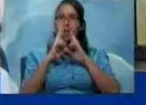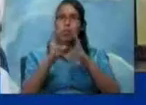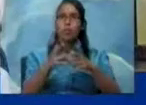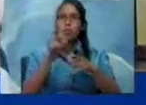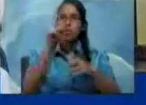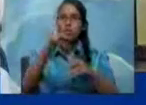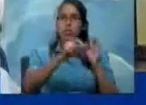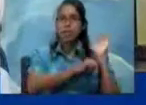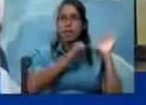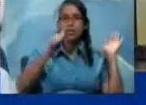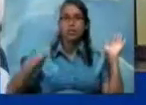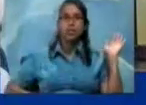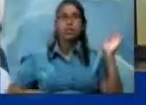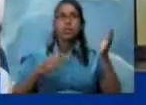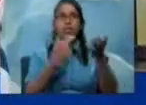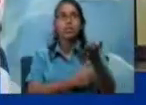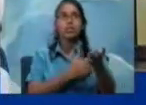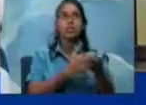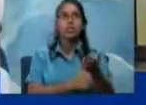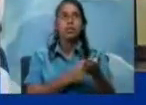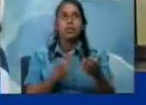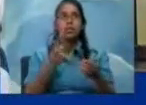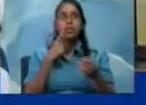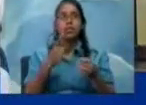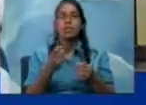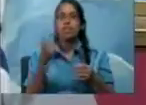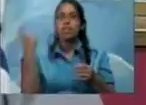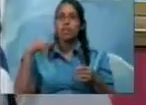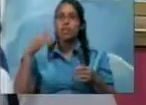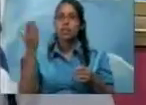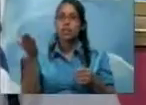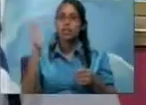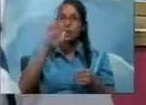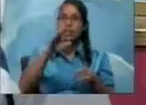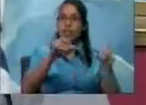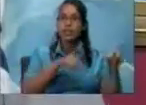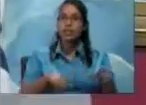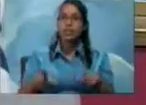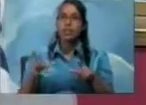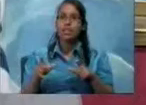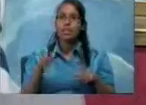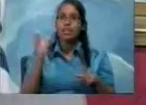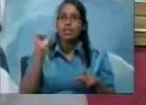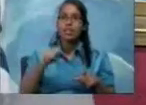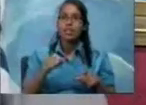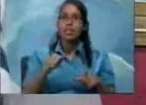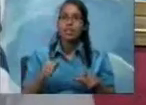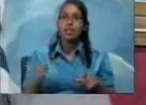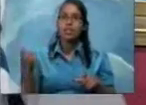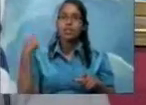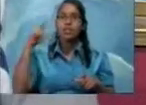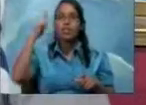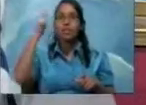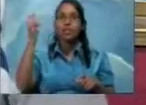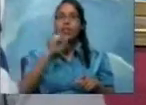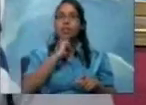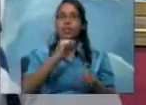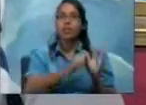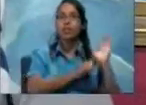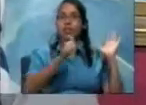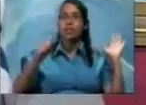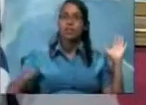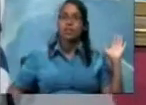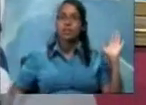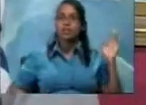tú al Señor Hermano David Bueno tendría que estar estar allí si fue Si hubiese sabido que era el señor